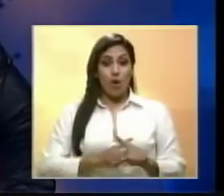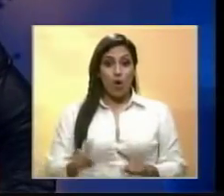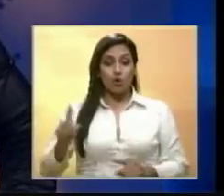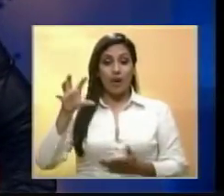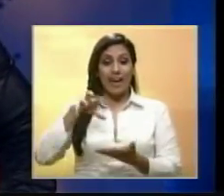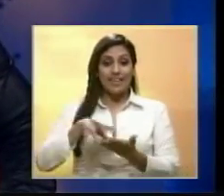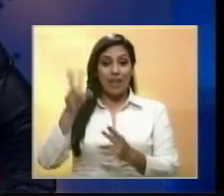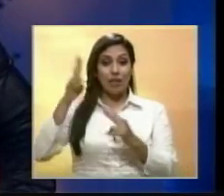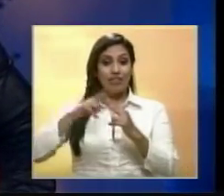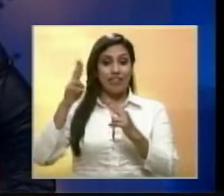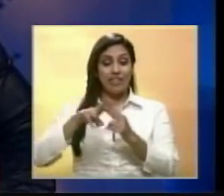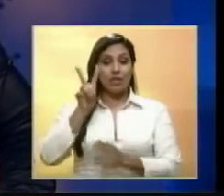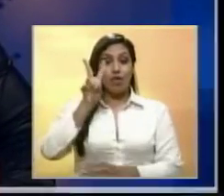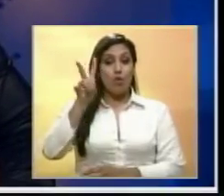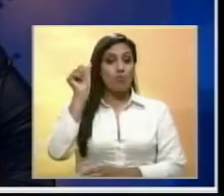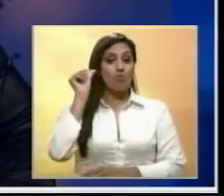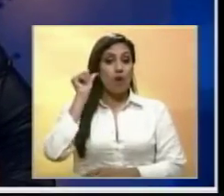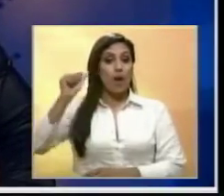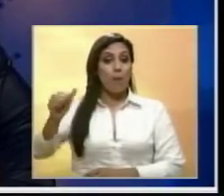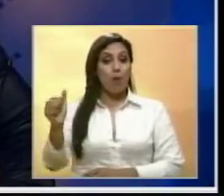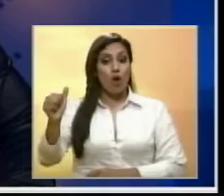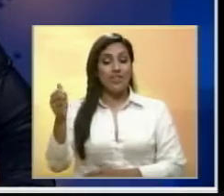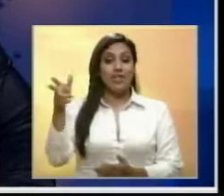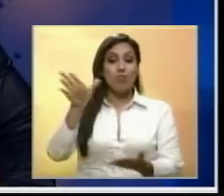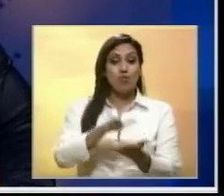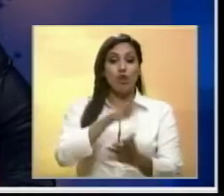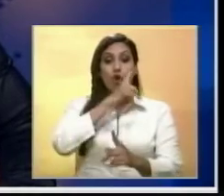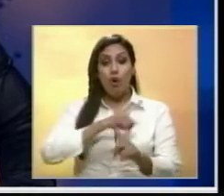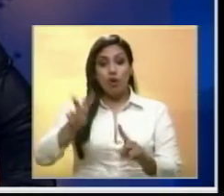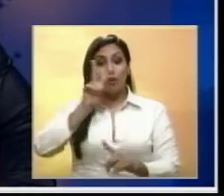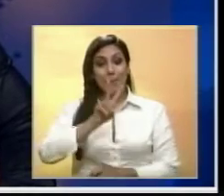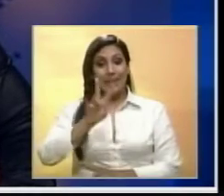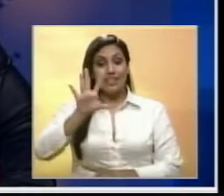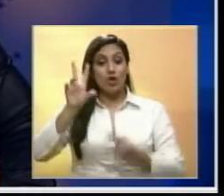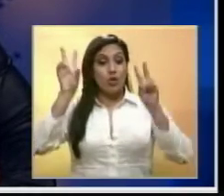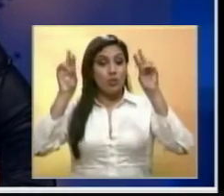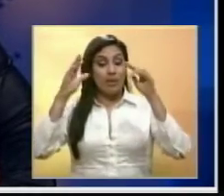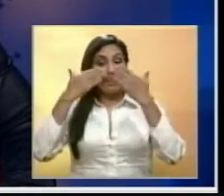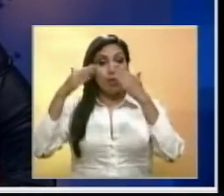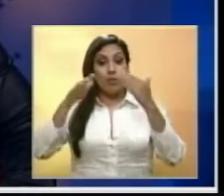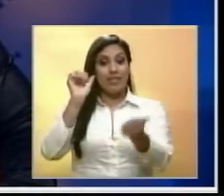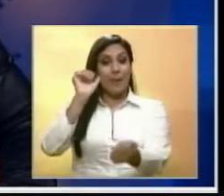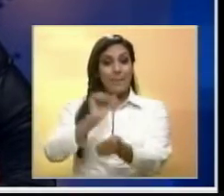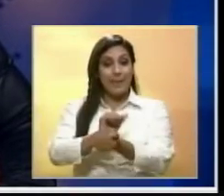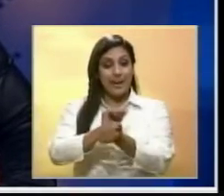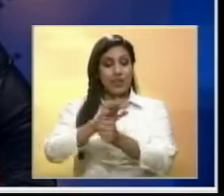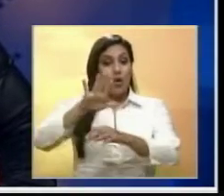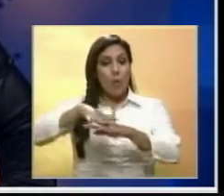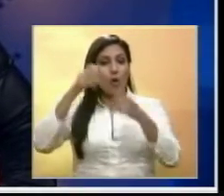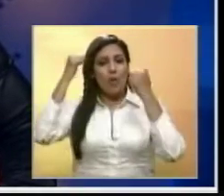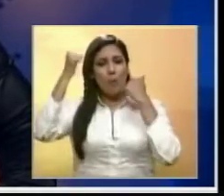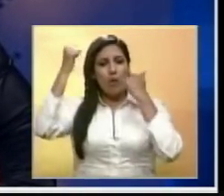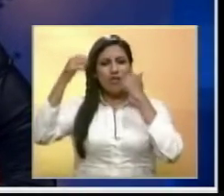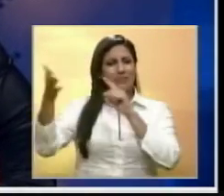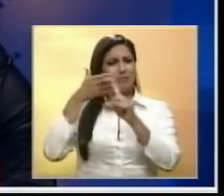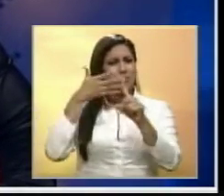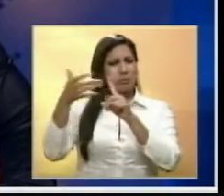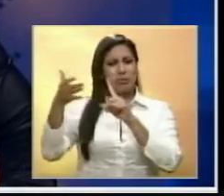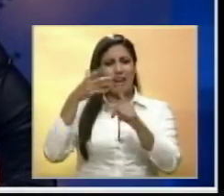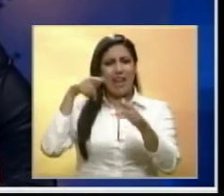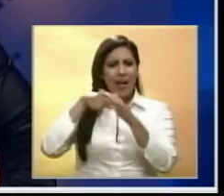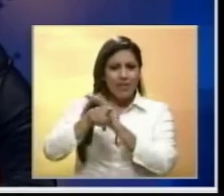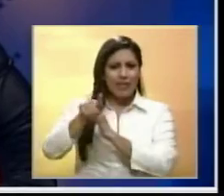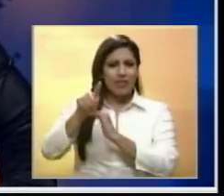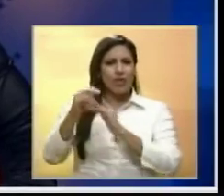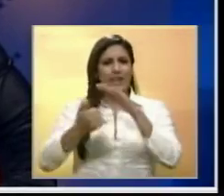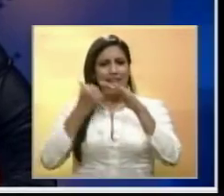En el estado Táchira, 2 mujeres policías murieron y al menos 25 supuestos estudiantes resultaron detenidos tras protestas violentas en las